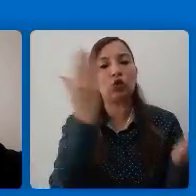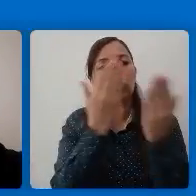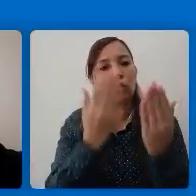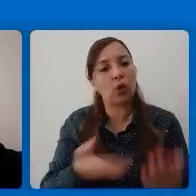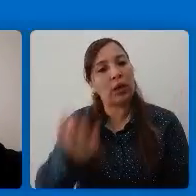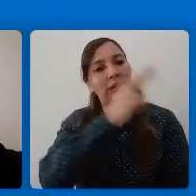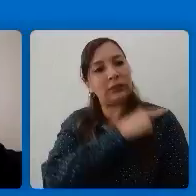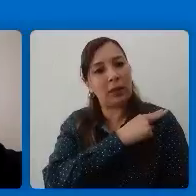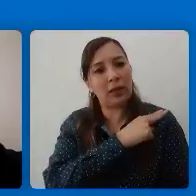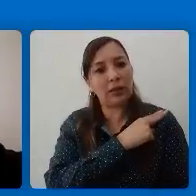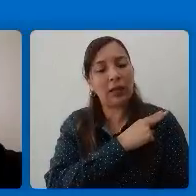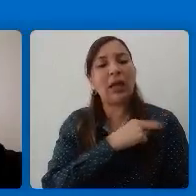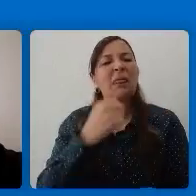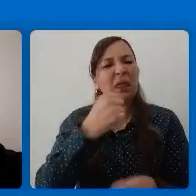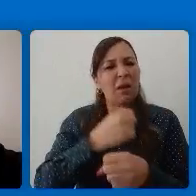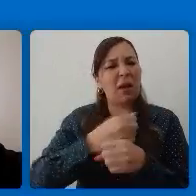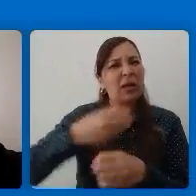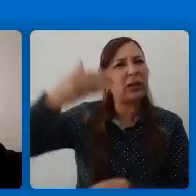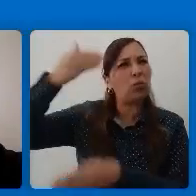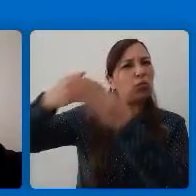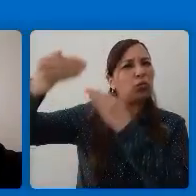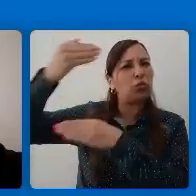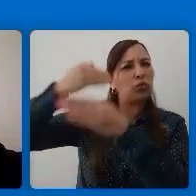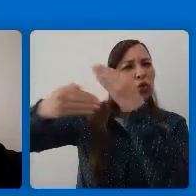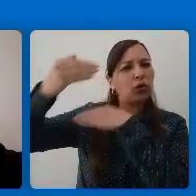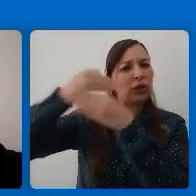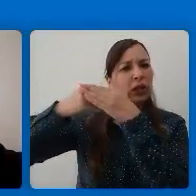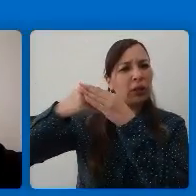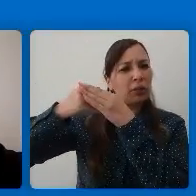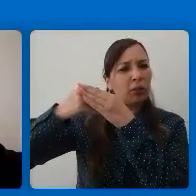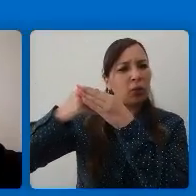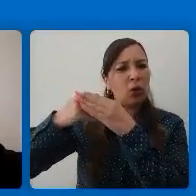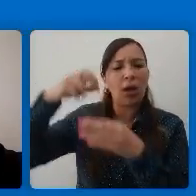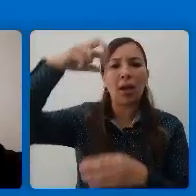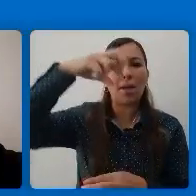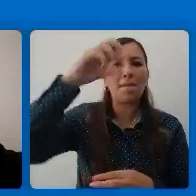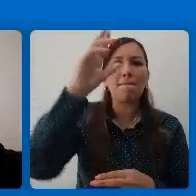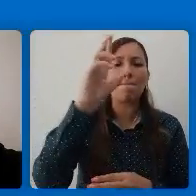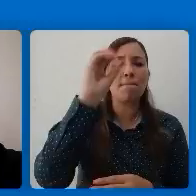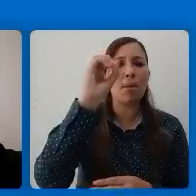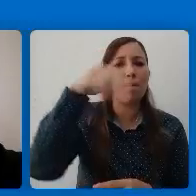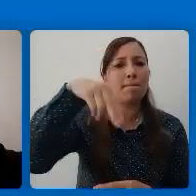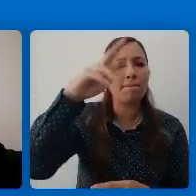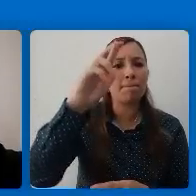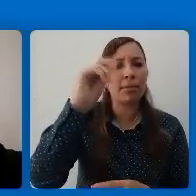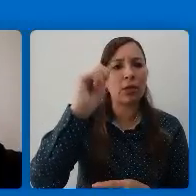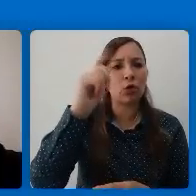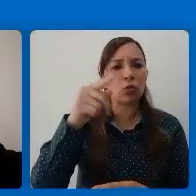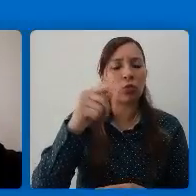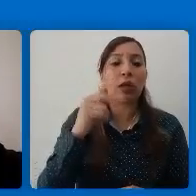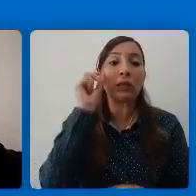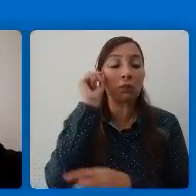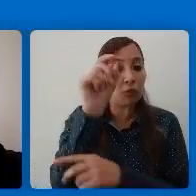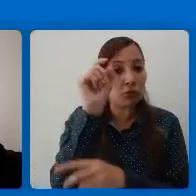cuenta con amplia experiencia en inteligencia comercial y en análisis de mercados con énfasis en empresas de servicios es mentora